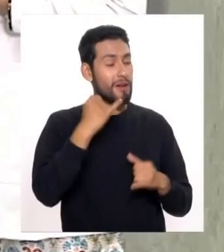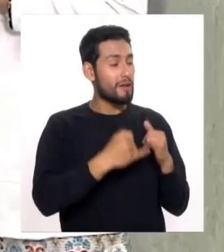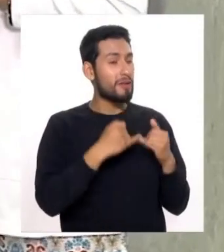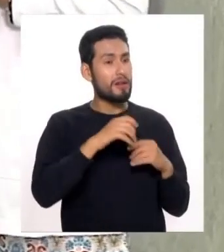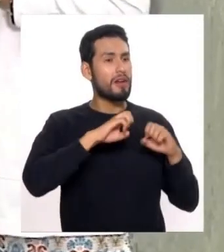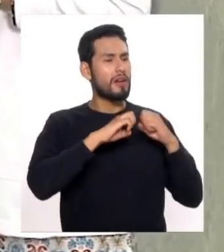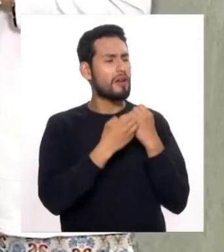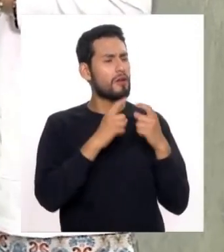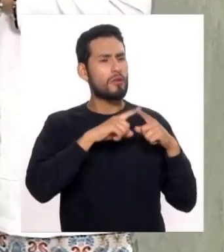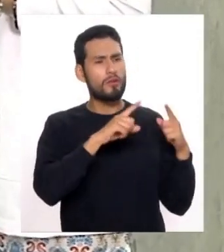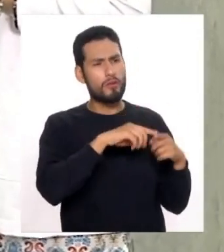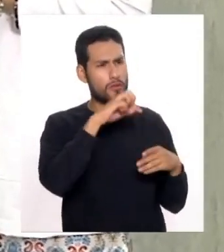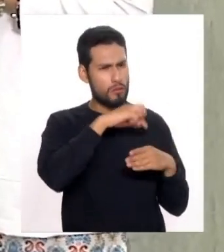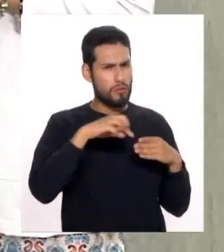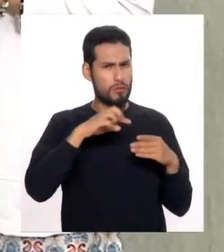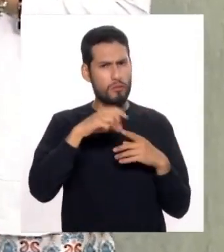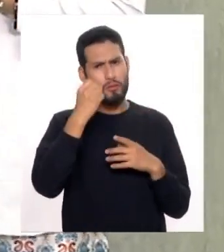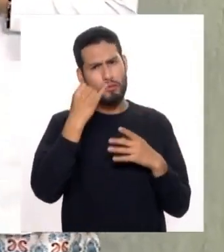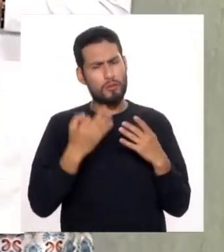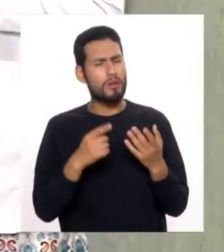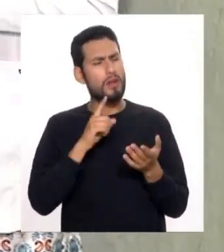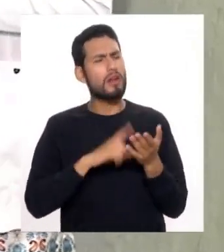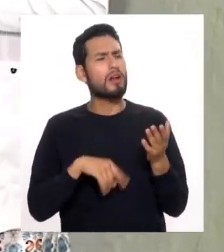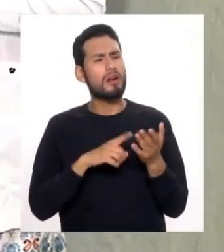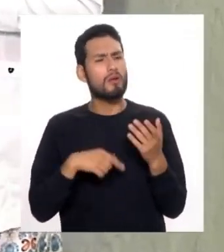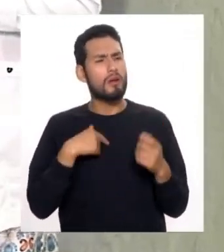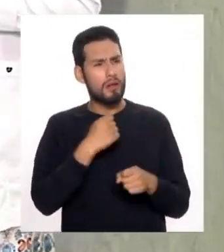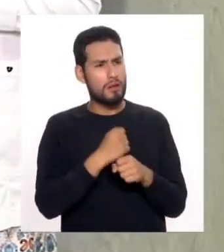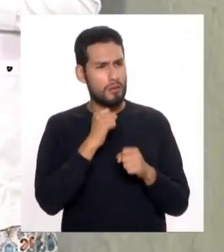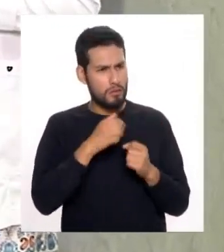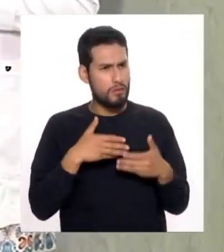equipo multidisciplinario, es importante saber con qué especialistas